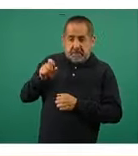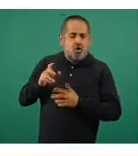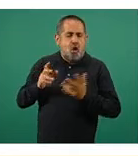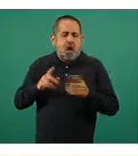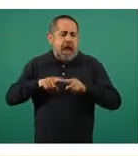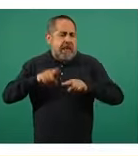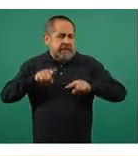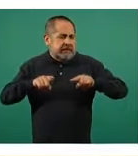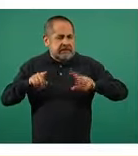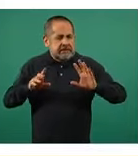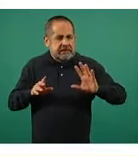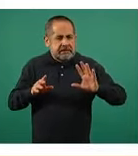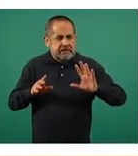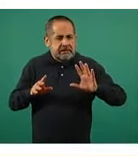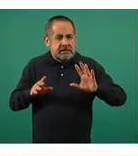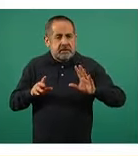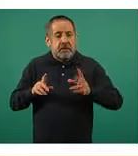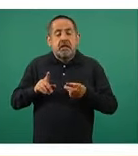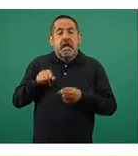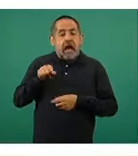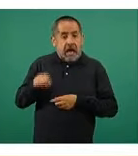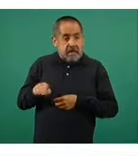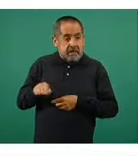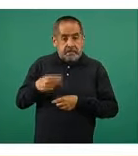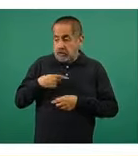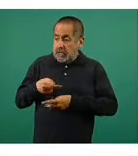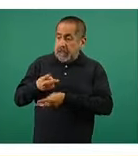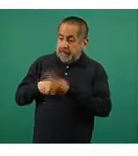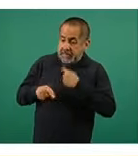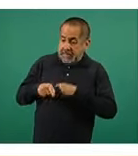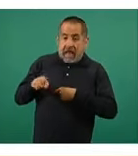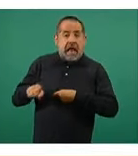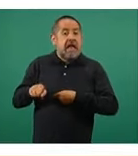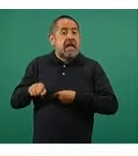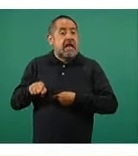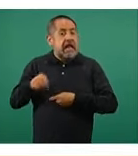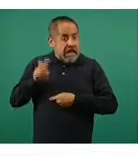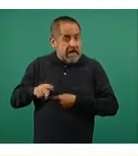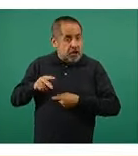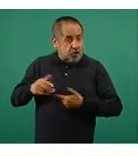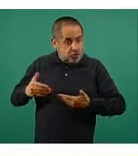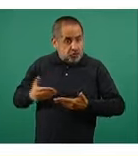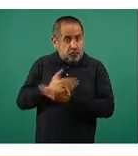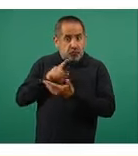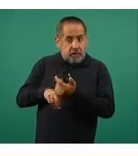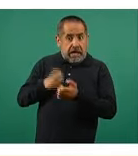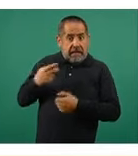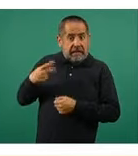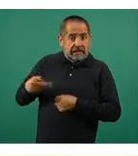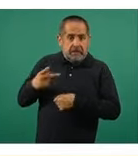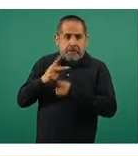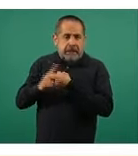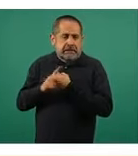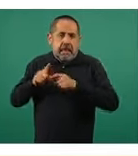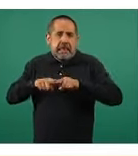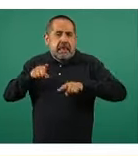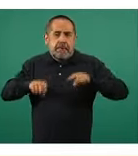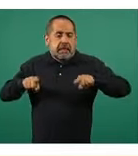está indicando que es la nacionalidad de la población que llega a territorio mexicano. La